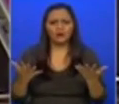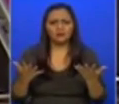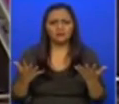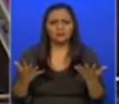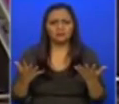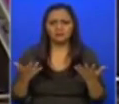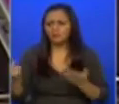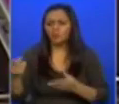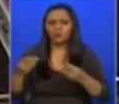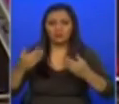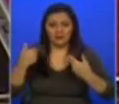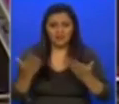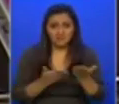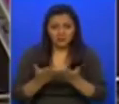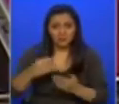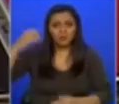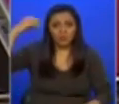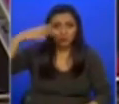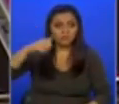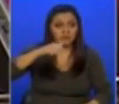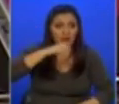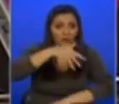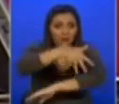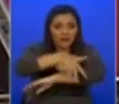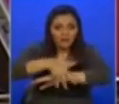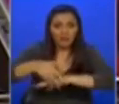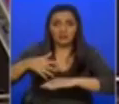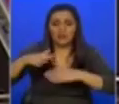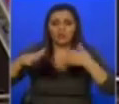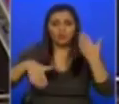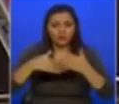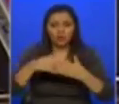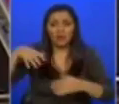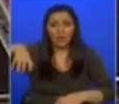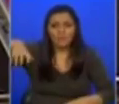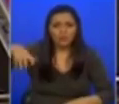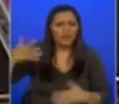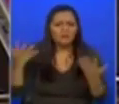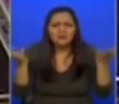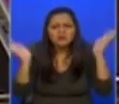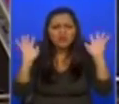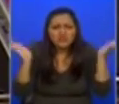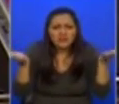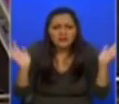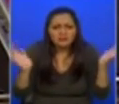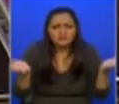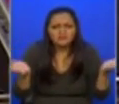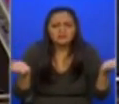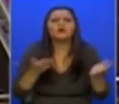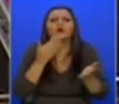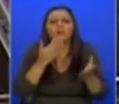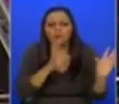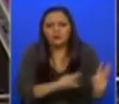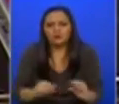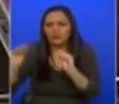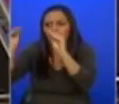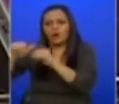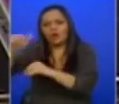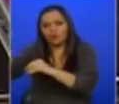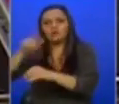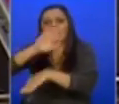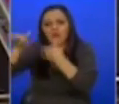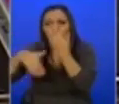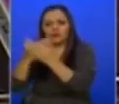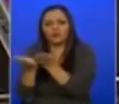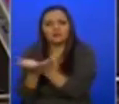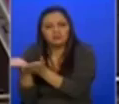$10,000, ¿no? O sea, en total lo que le da el gobierno es como $,000 y de copago solo eh dan $1,000. Entonces,